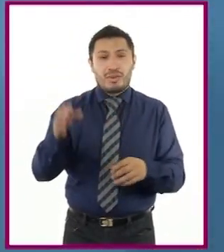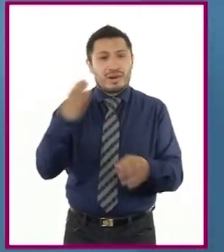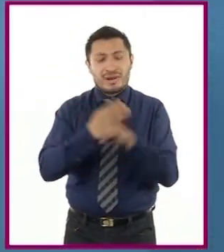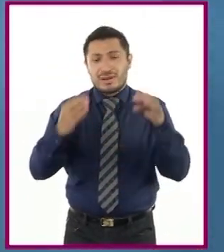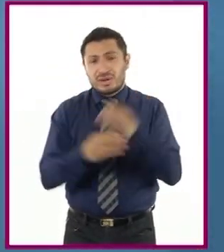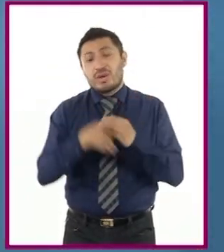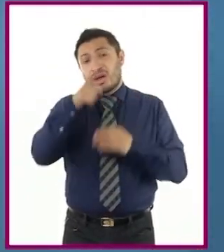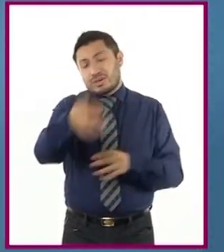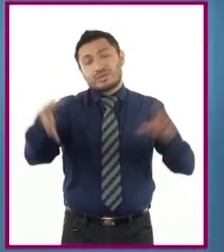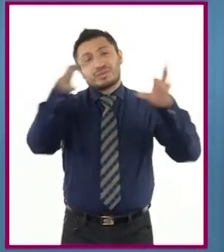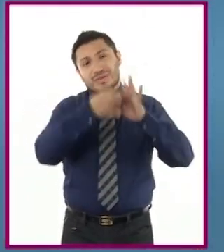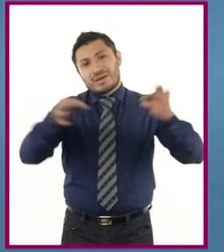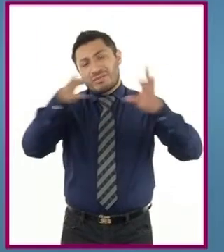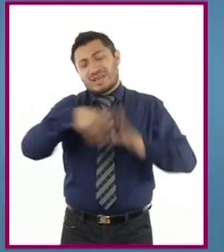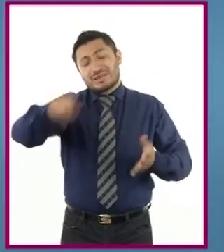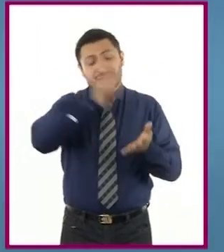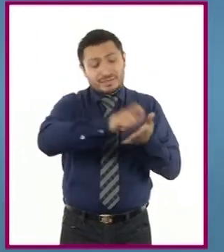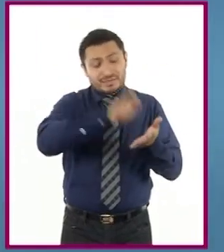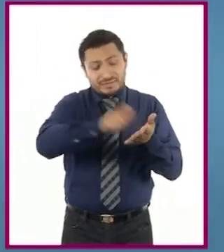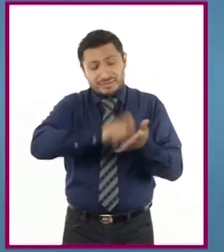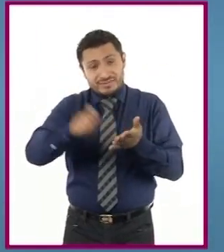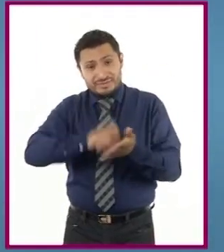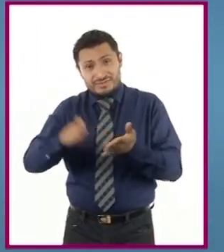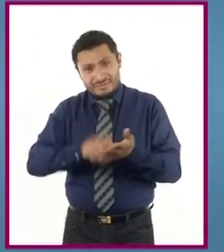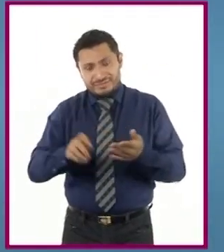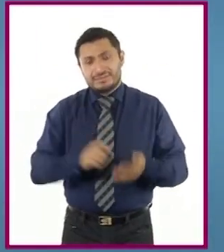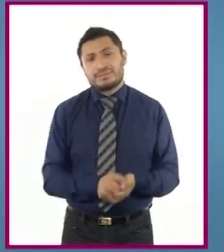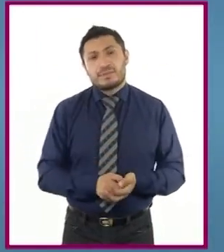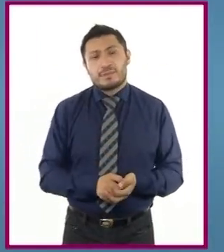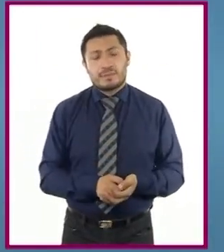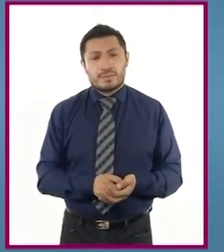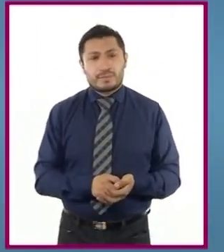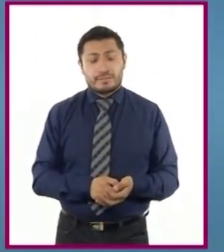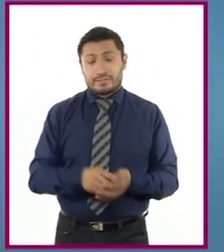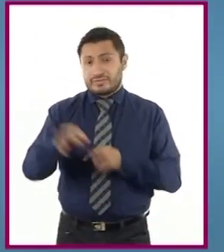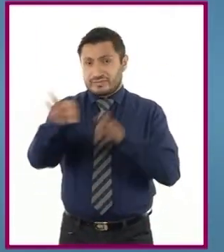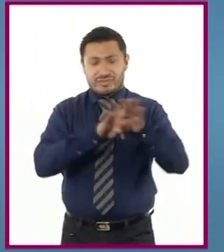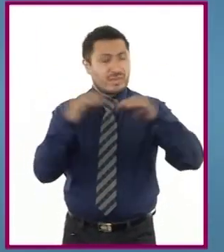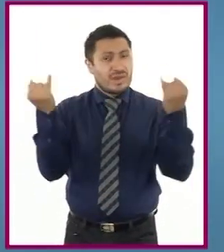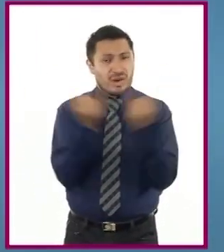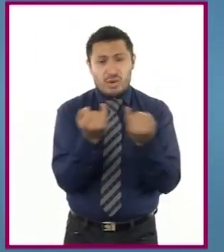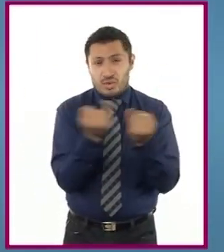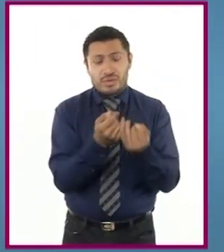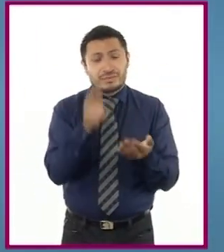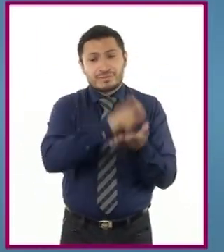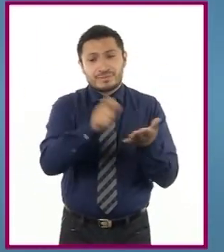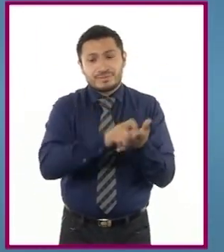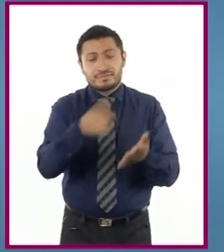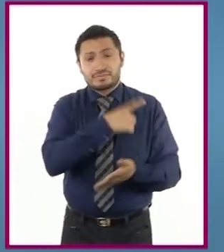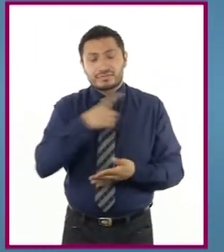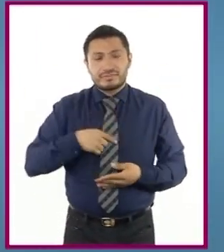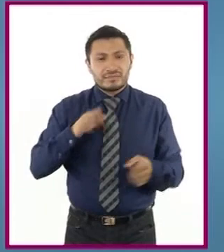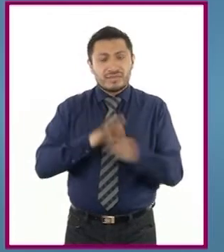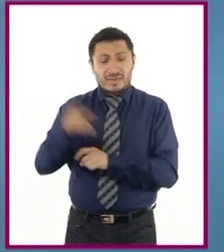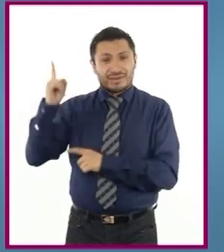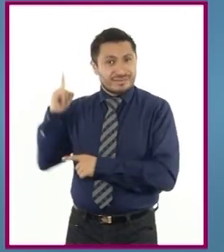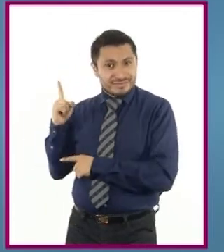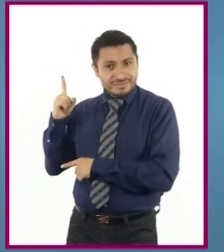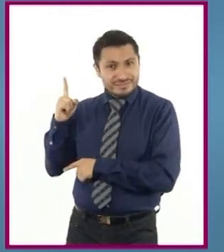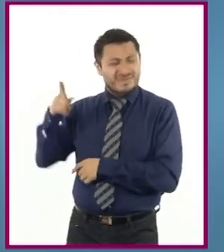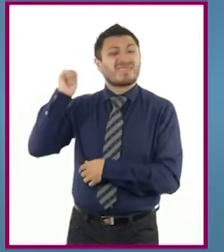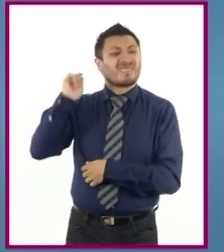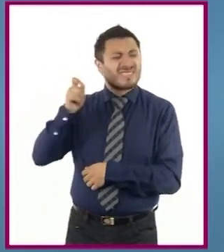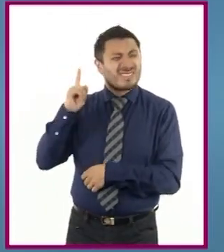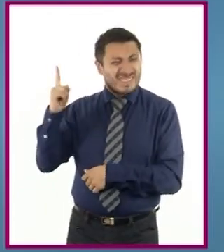que sintetizan del trabajo realizado. Su trabajo también debe demostrar las fuentes empleadas para el trabajo, es